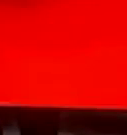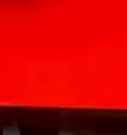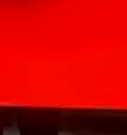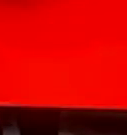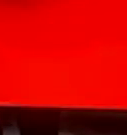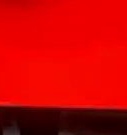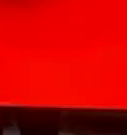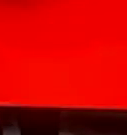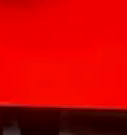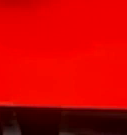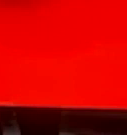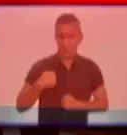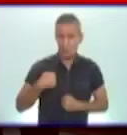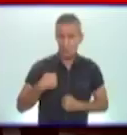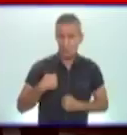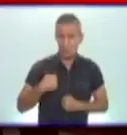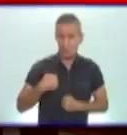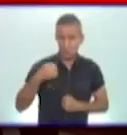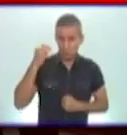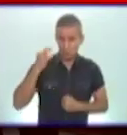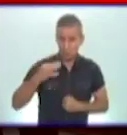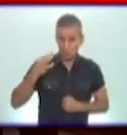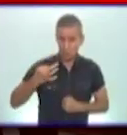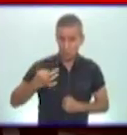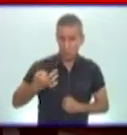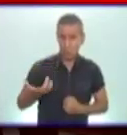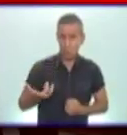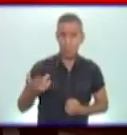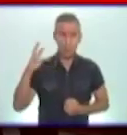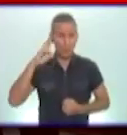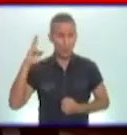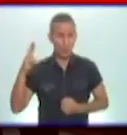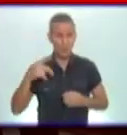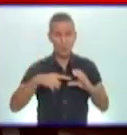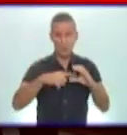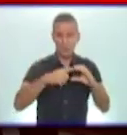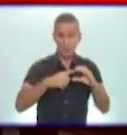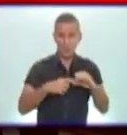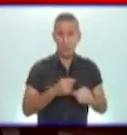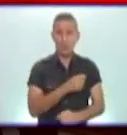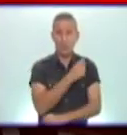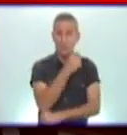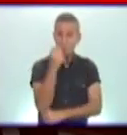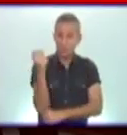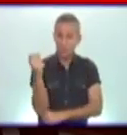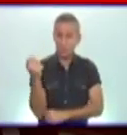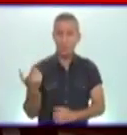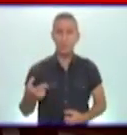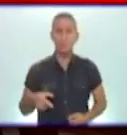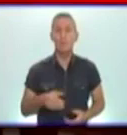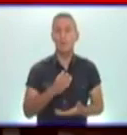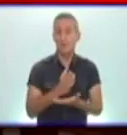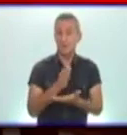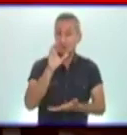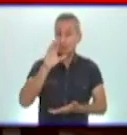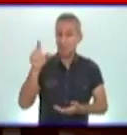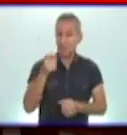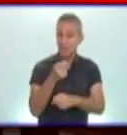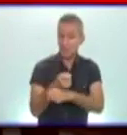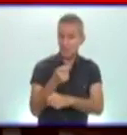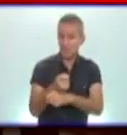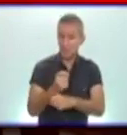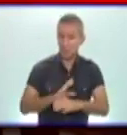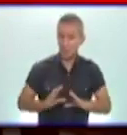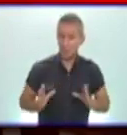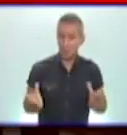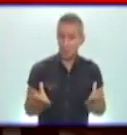Estoy segura que están recordando estos contenidos y con ellos recordando a sus maestros que de forma magistral en las escuelas les enseñaron todo lo relacionado